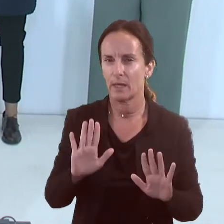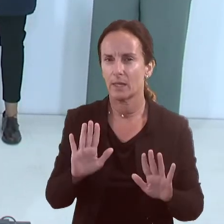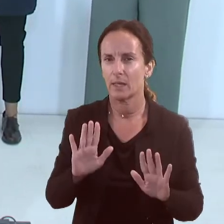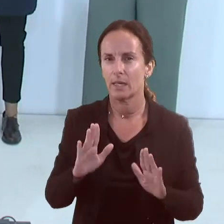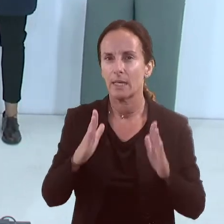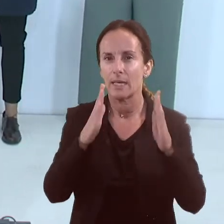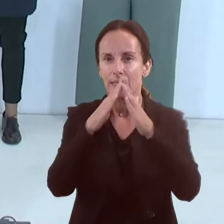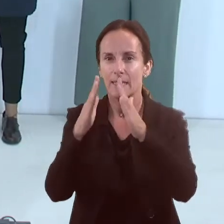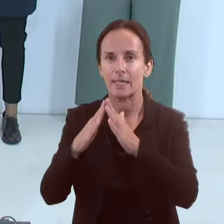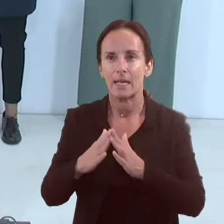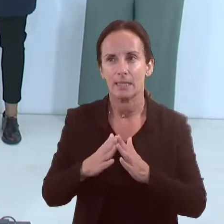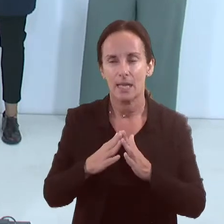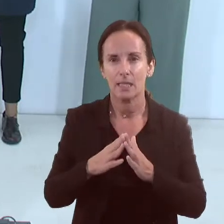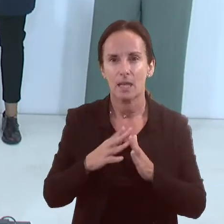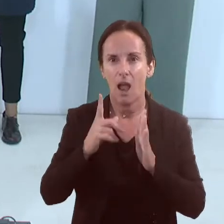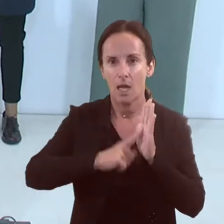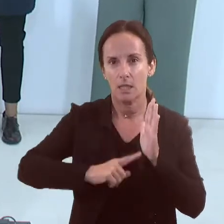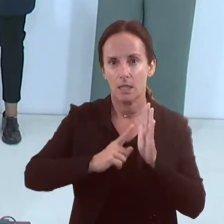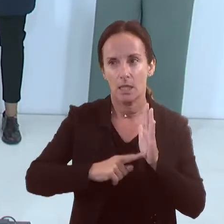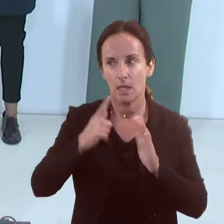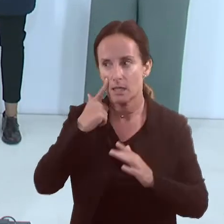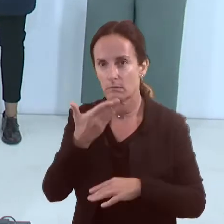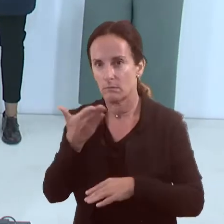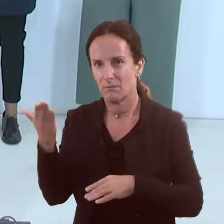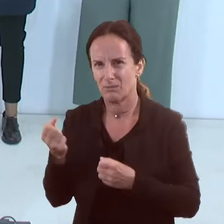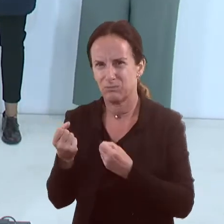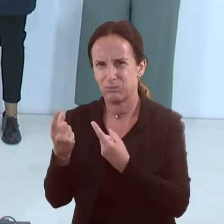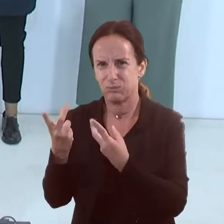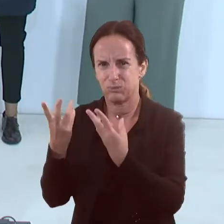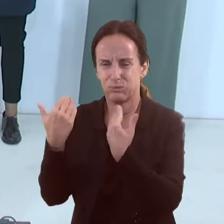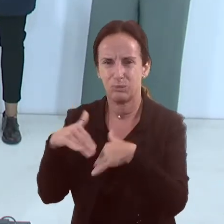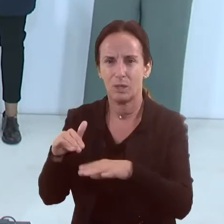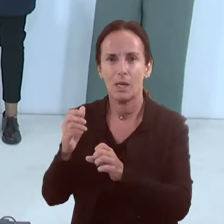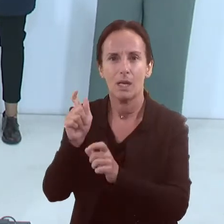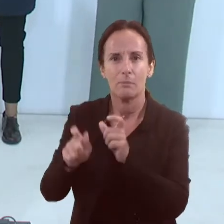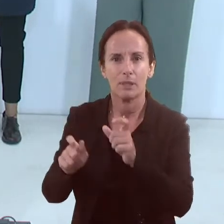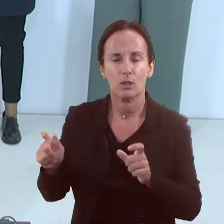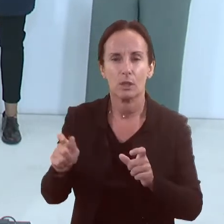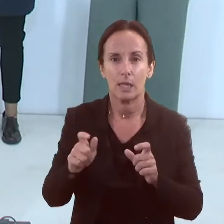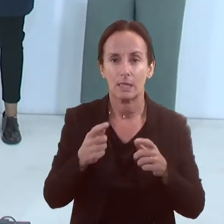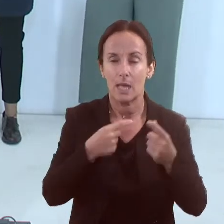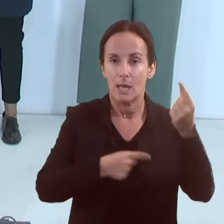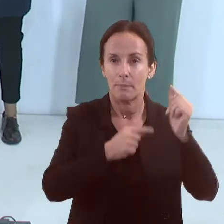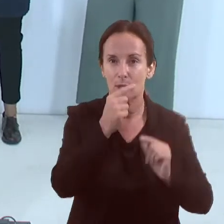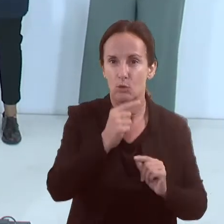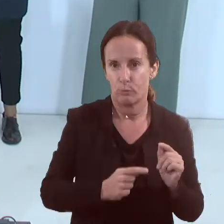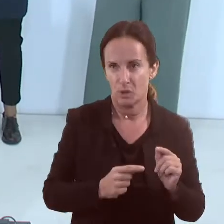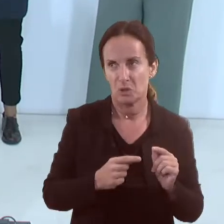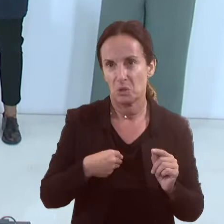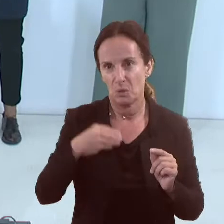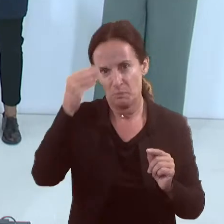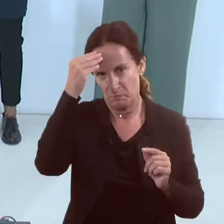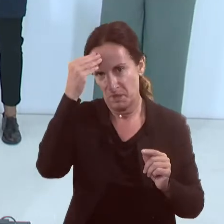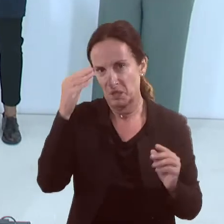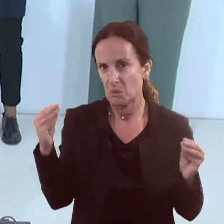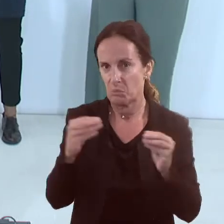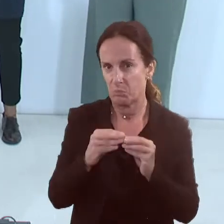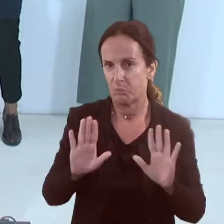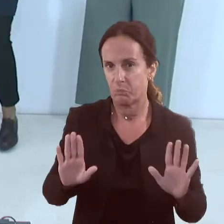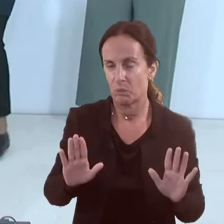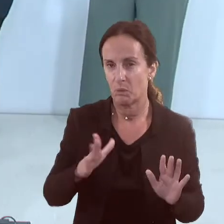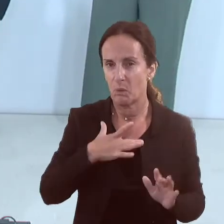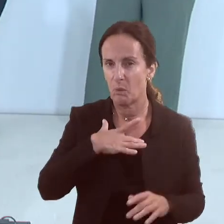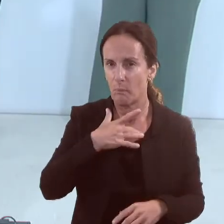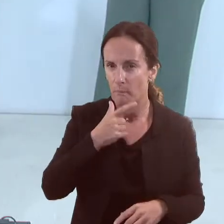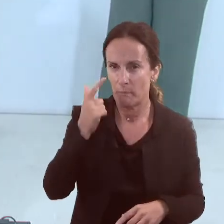alquilar casas para toda esta gente? Con este presupuesto se supone que llegaría, ¿no? Digamos, ¿cómo lo veis poder acceder a